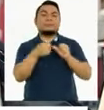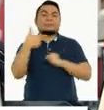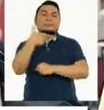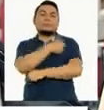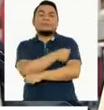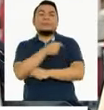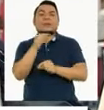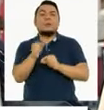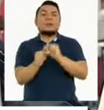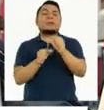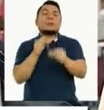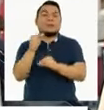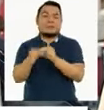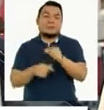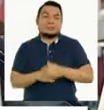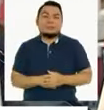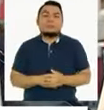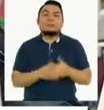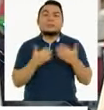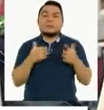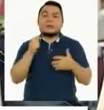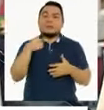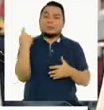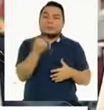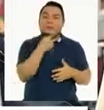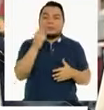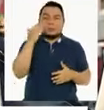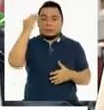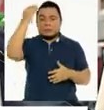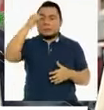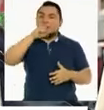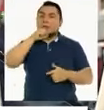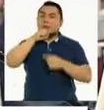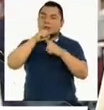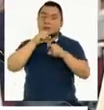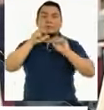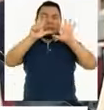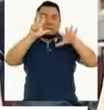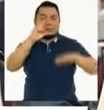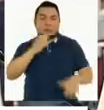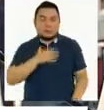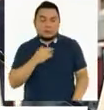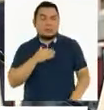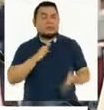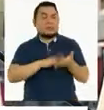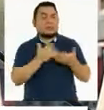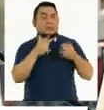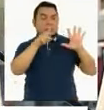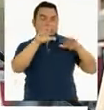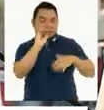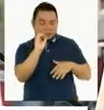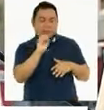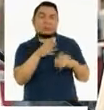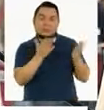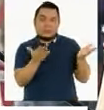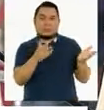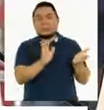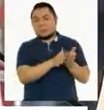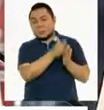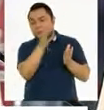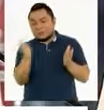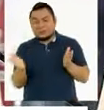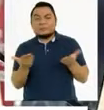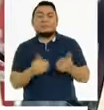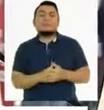vacunando progresivamente ya no solo los adultos mayores de 80, luego los de 70,